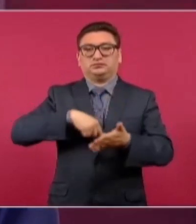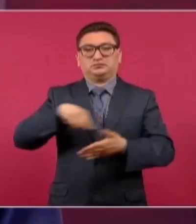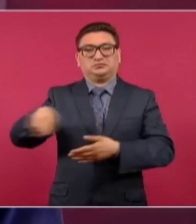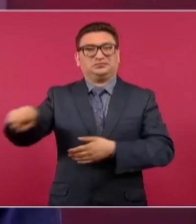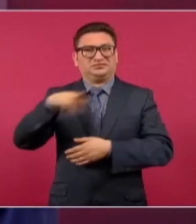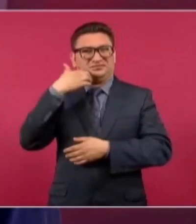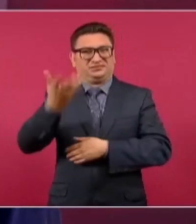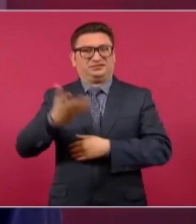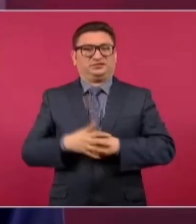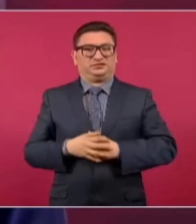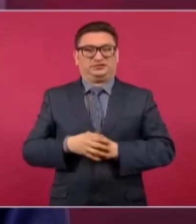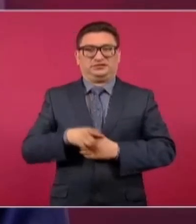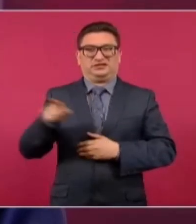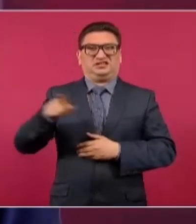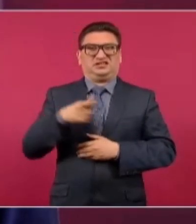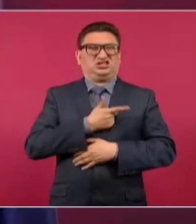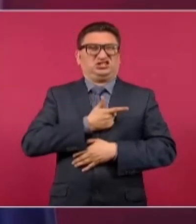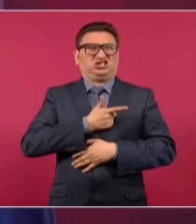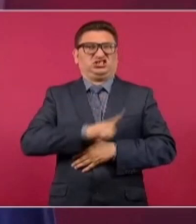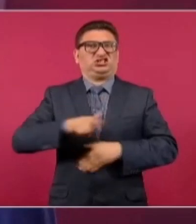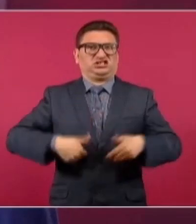Es un nivel de intolerancia